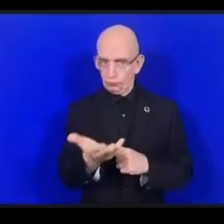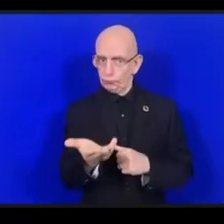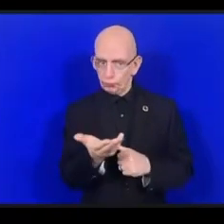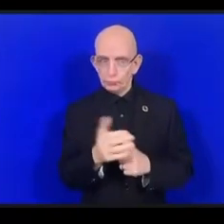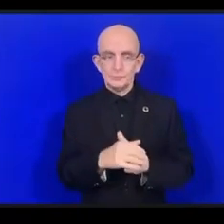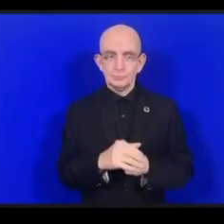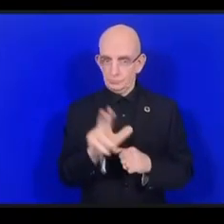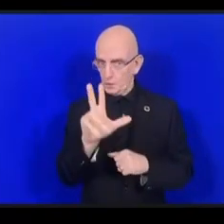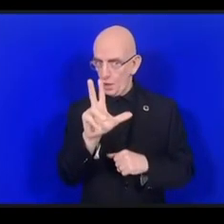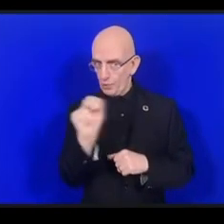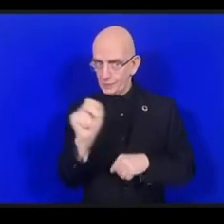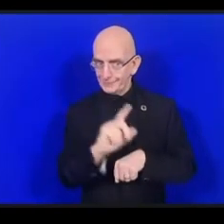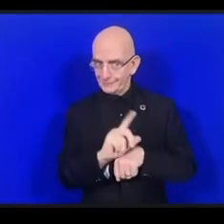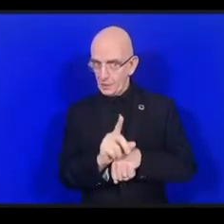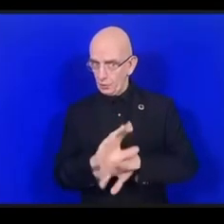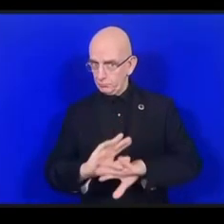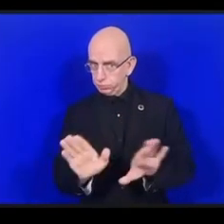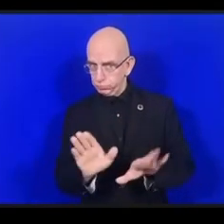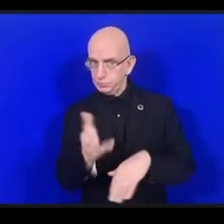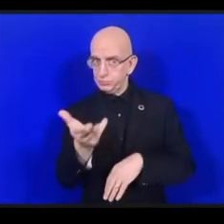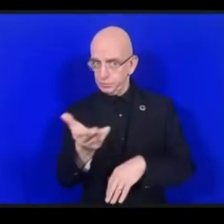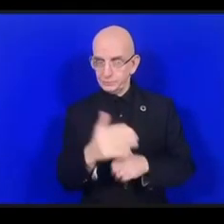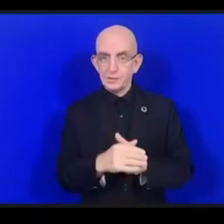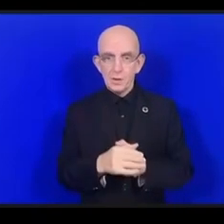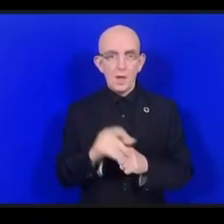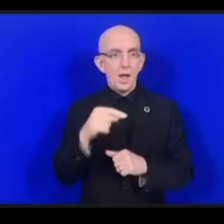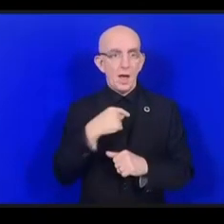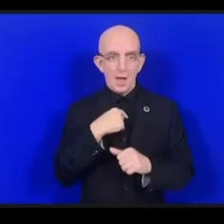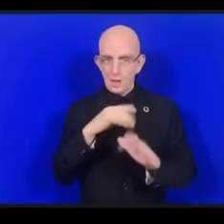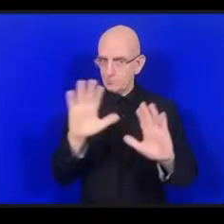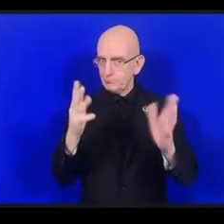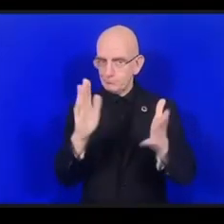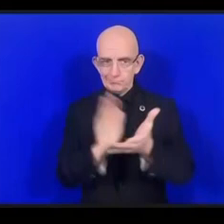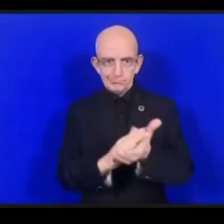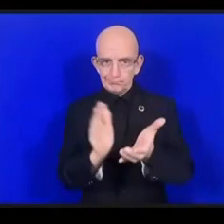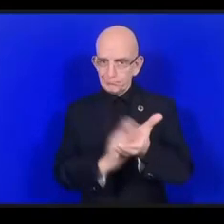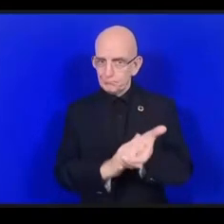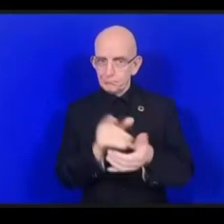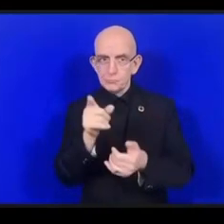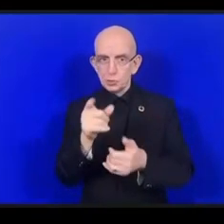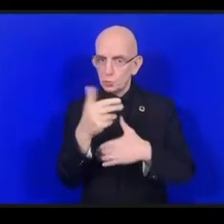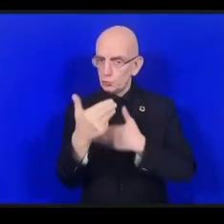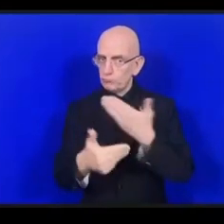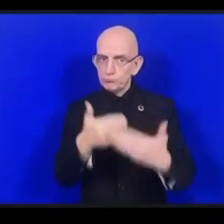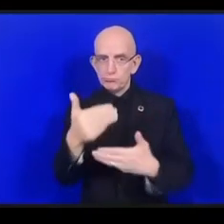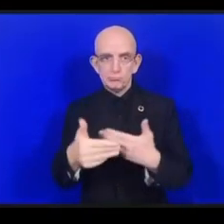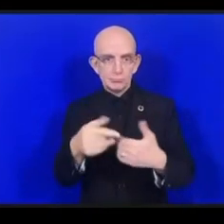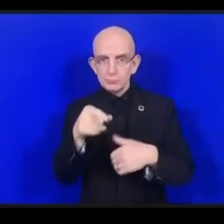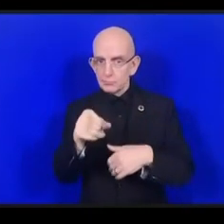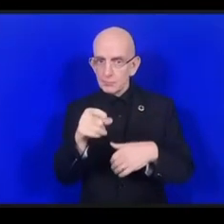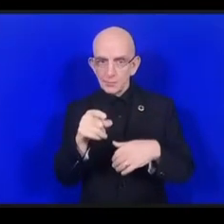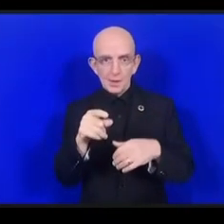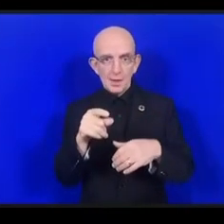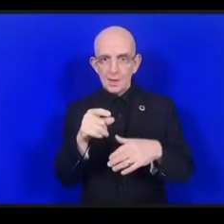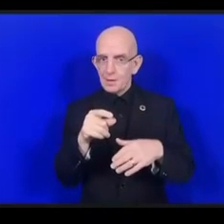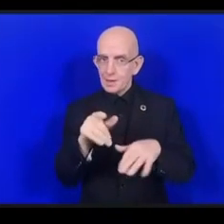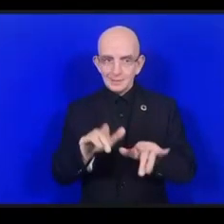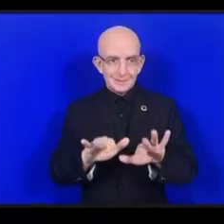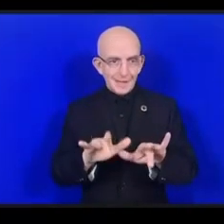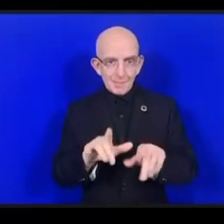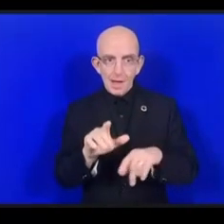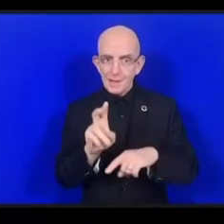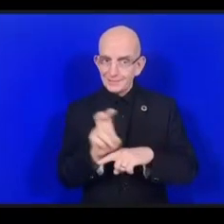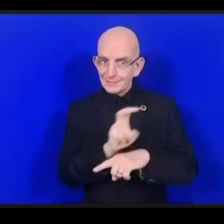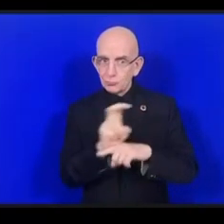aquí te pido que vas a crear un currículum de ciberseguridad hay grupos que ya lo están haciendo háganlo por favor con